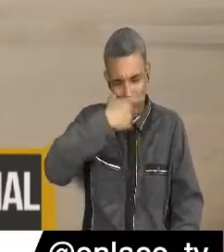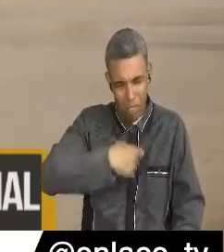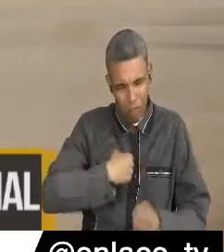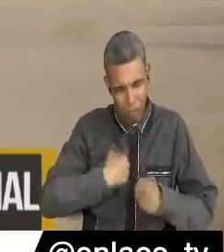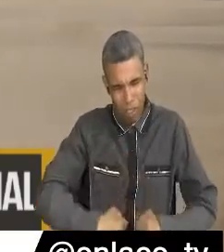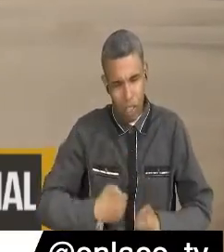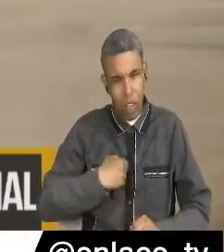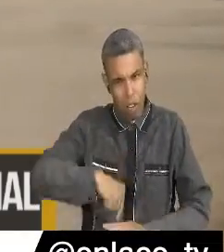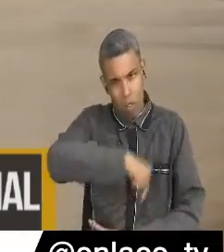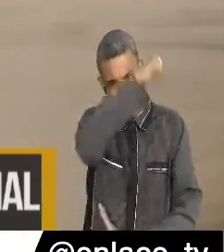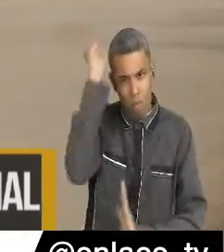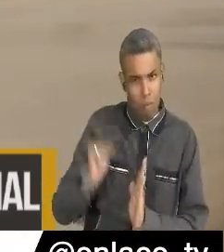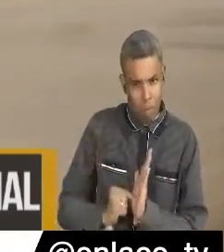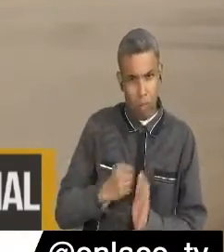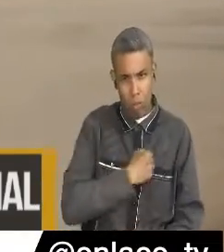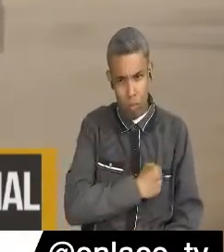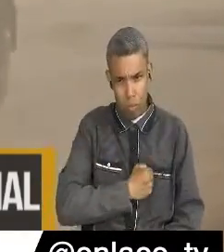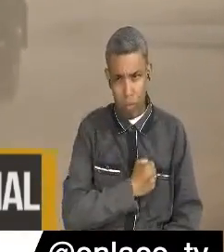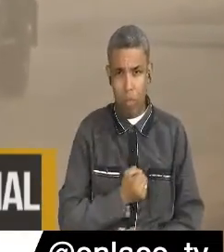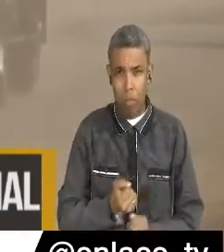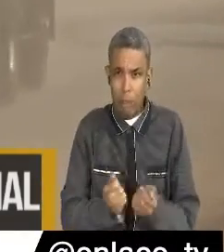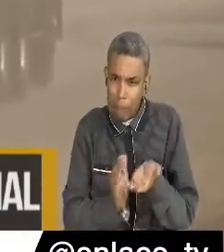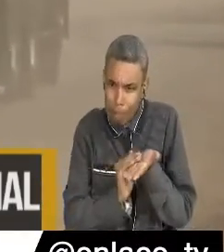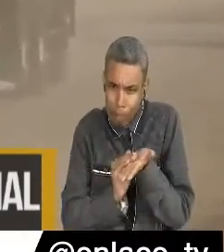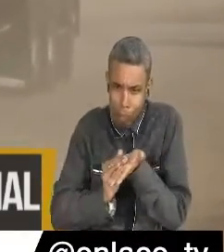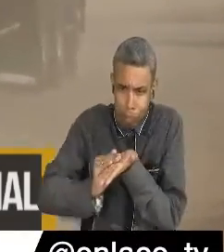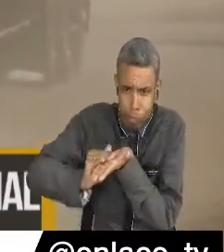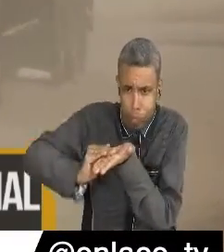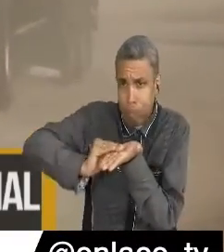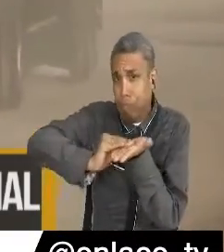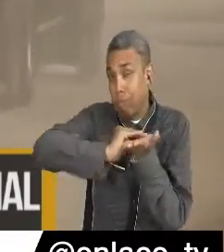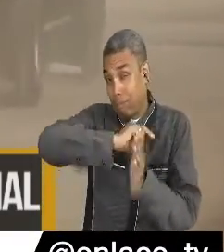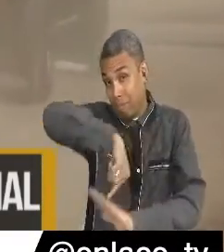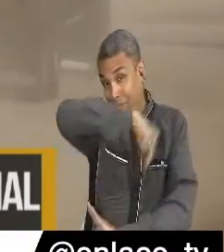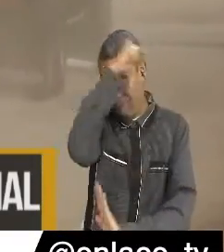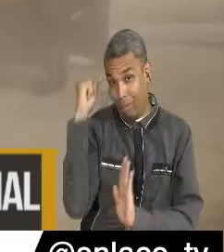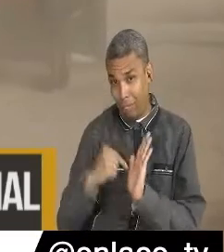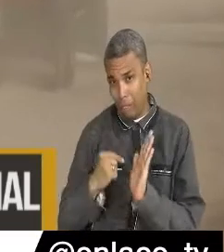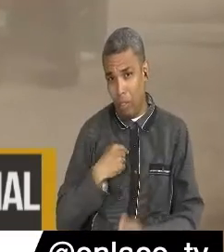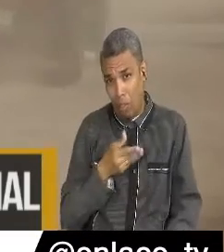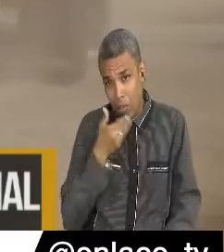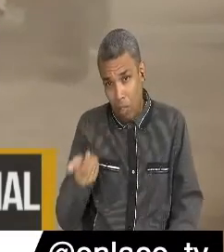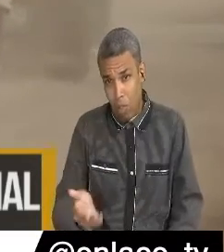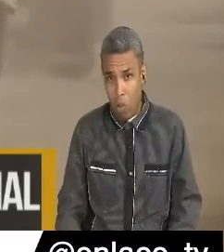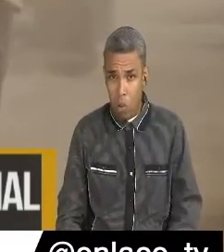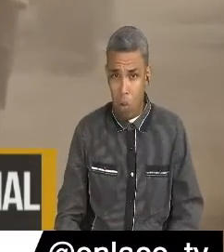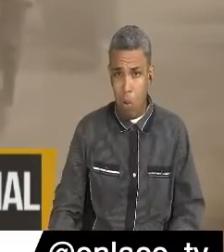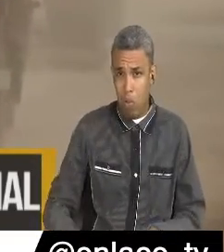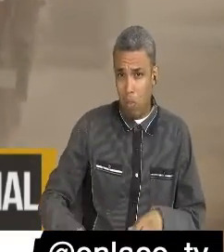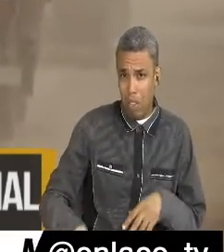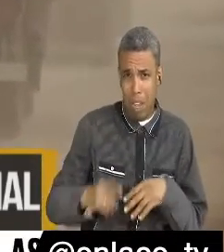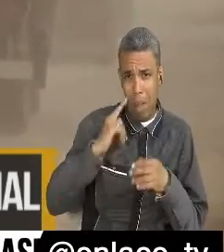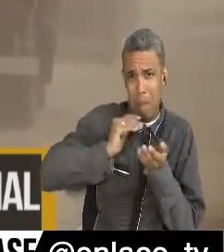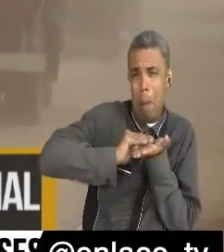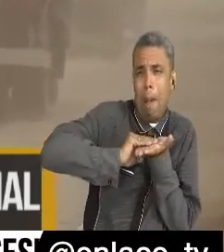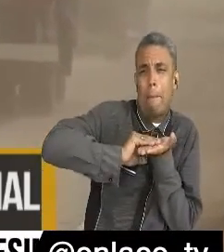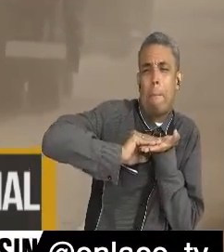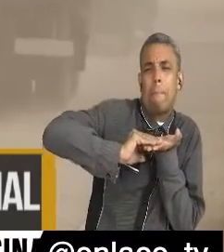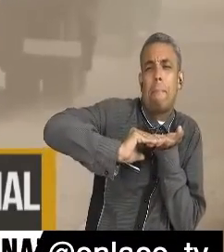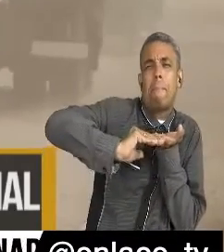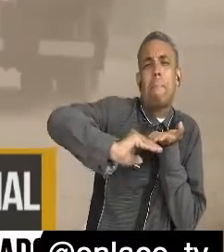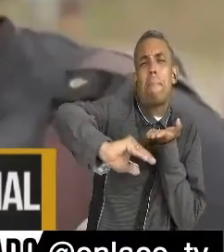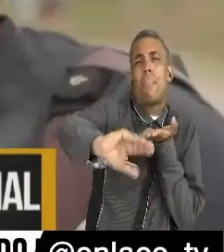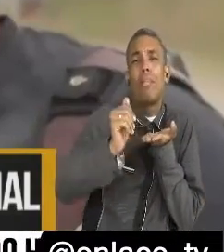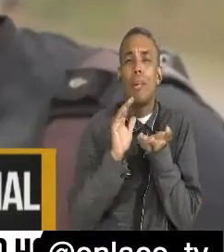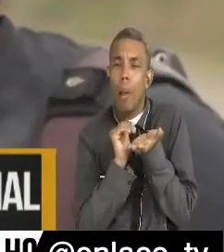que yo diría que no lo hicieran preventivo, que lo hicieran más bien correctivo, ¿sí? Hacer una pavimentación adecuada que